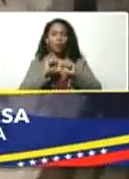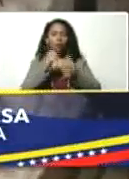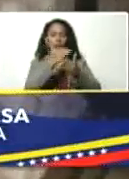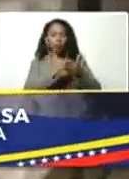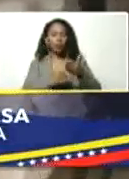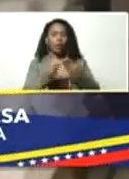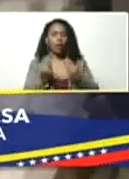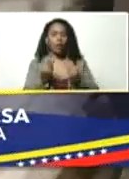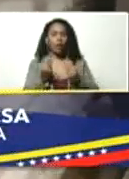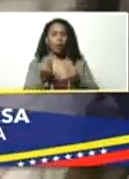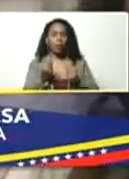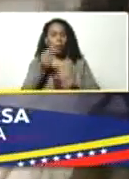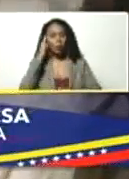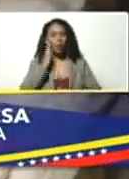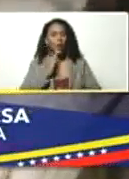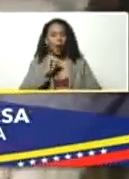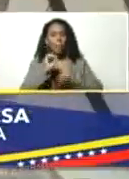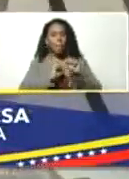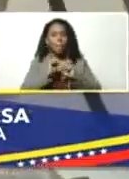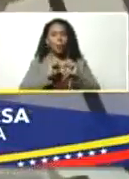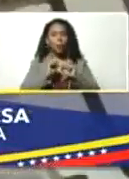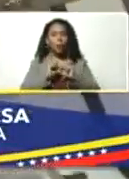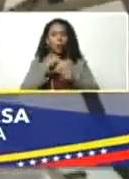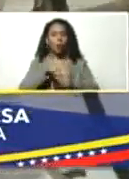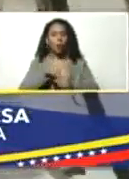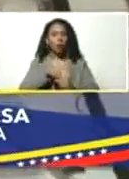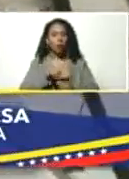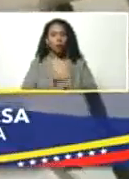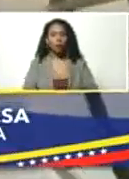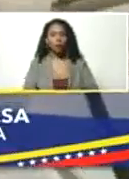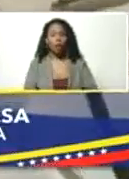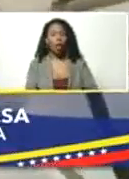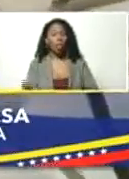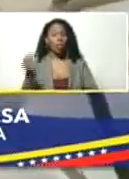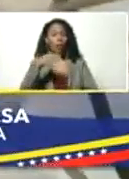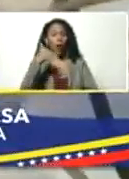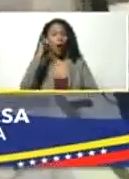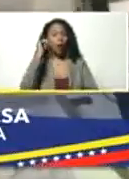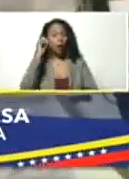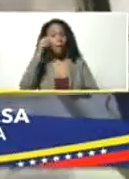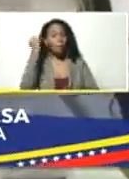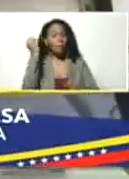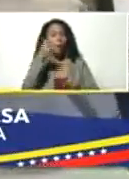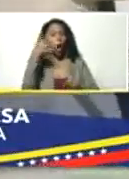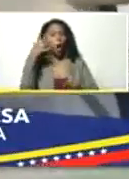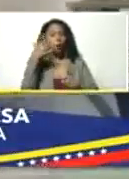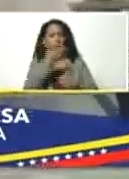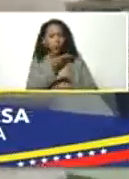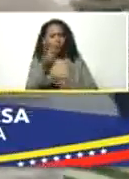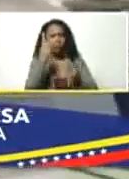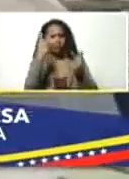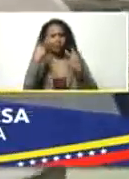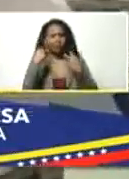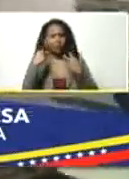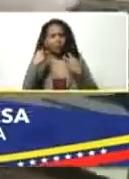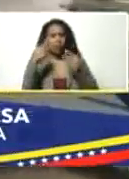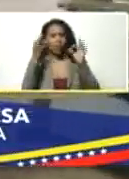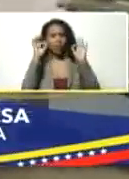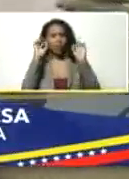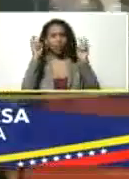económica bolivariana, el motor petroquímico. Y que además tiene un impacto, fíjese usted, justamente en la cadena